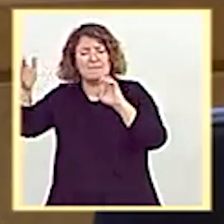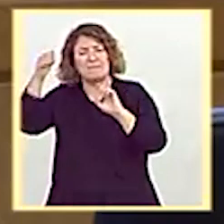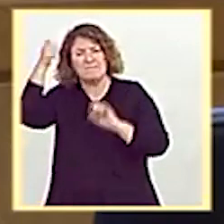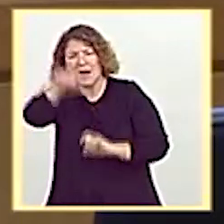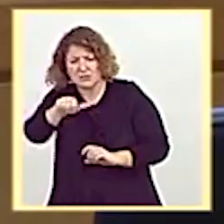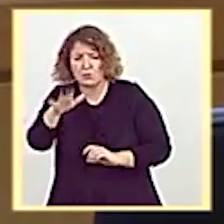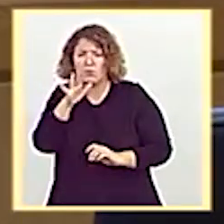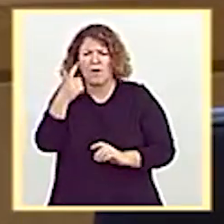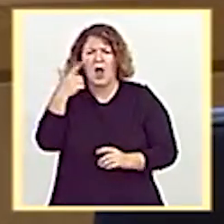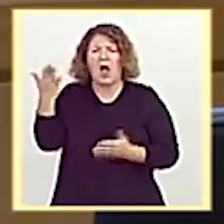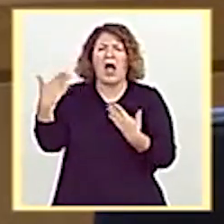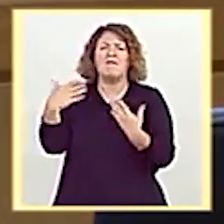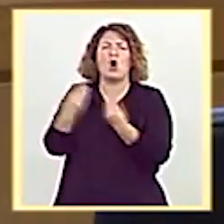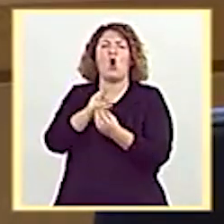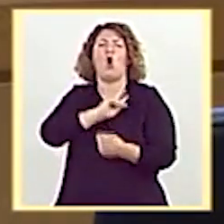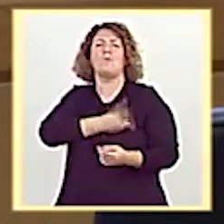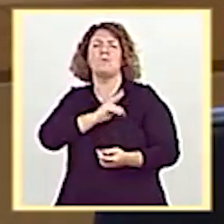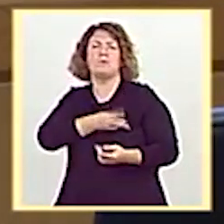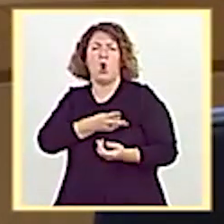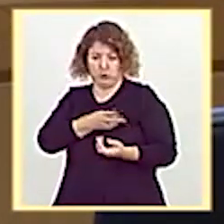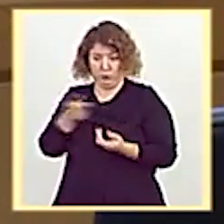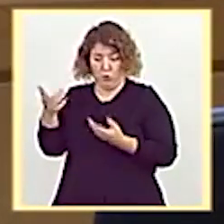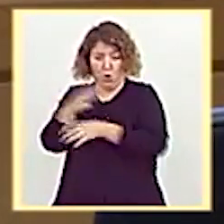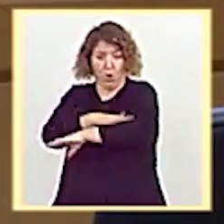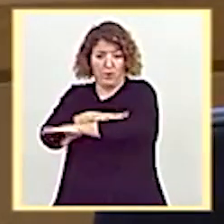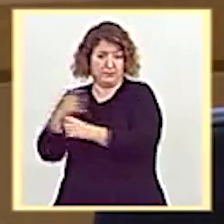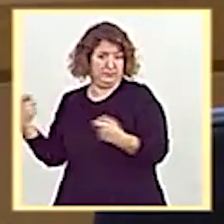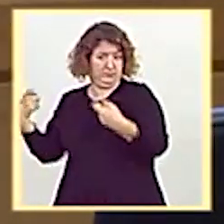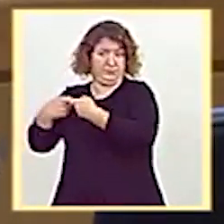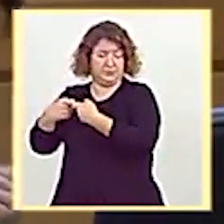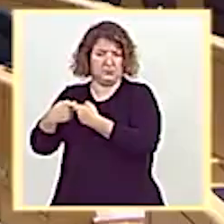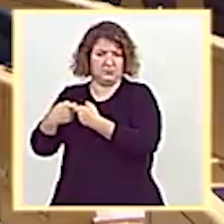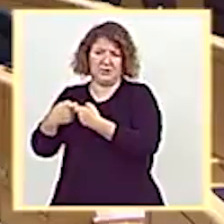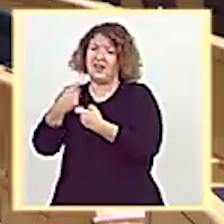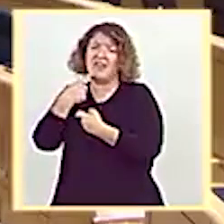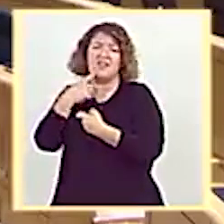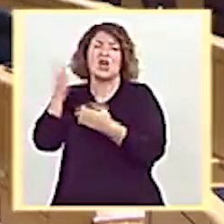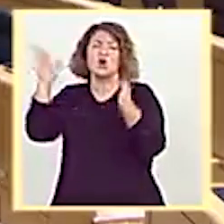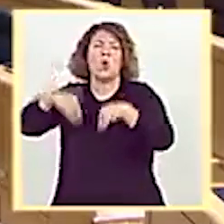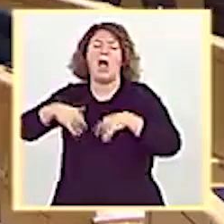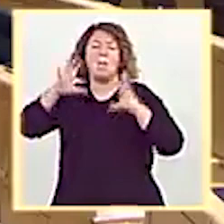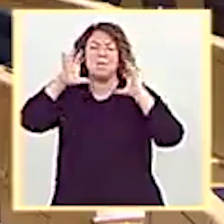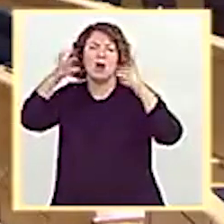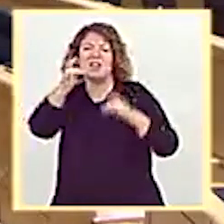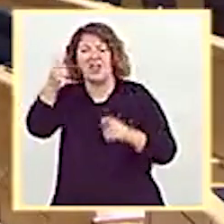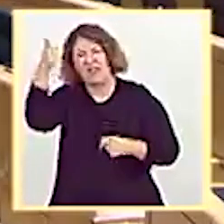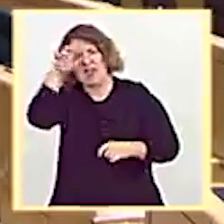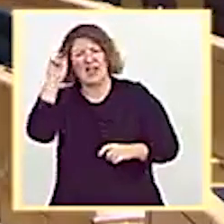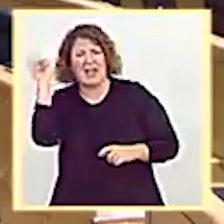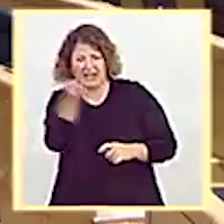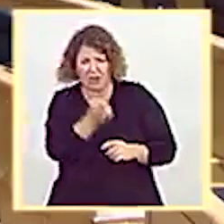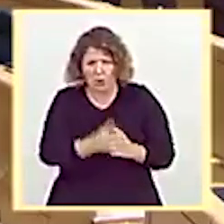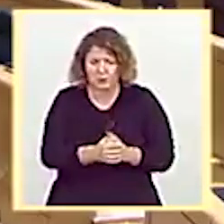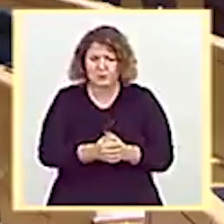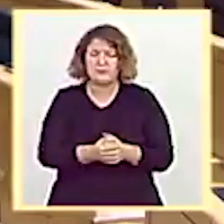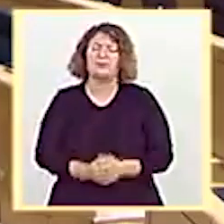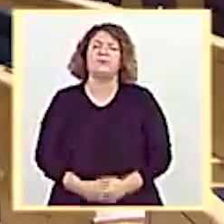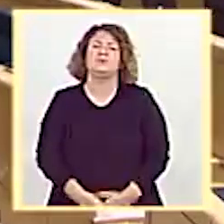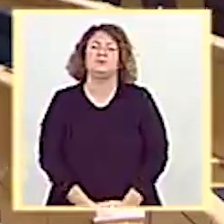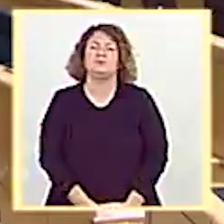preguntarse por sus socios de Vox, con los que ustedes gobiernan y que niegan que exista la violencia de género. Gracias, señora ministra.